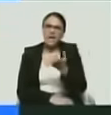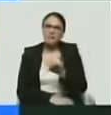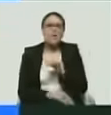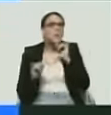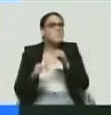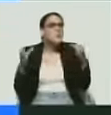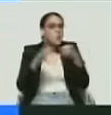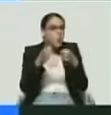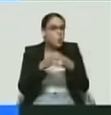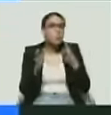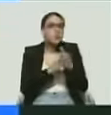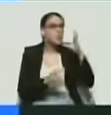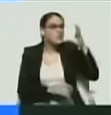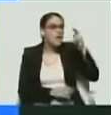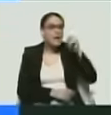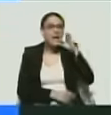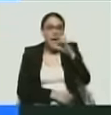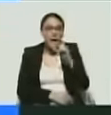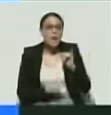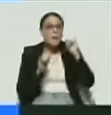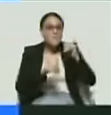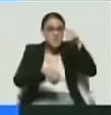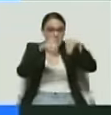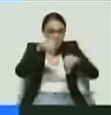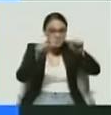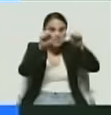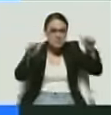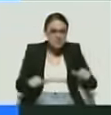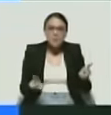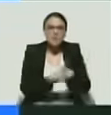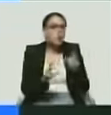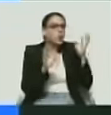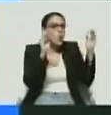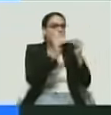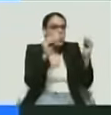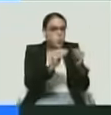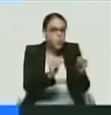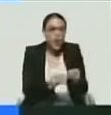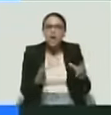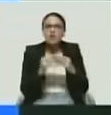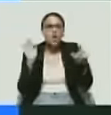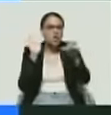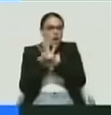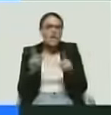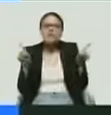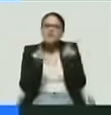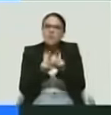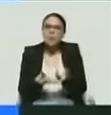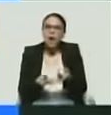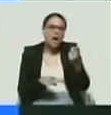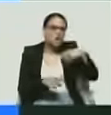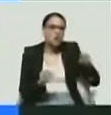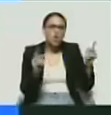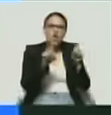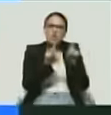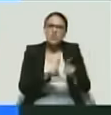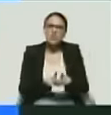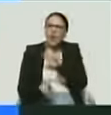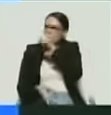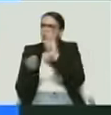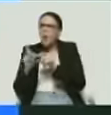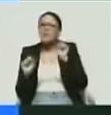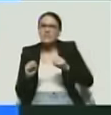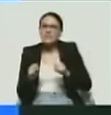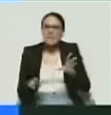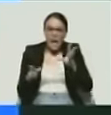Consejo Nacional Electoral, el mismo sistema de votación, los mismos reglamentos, las mismas leyes, exactamente